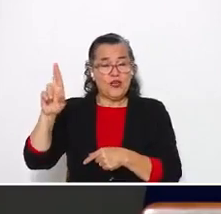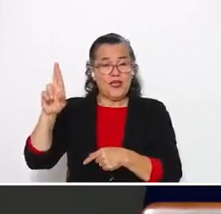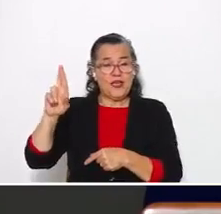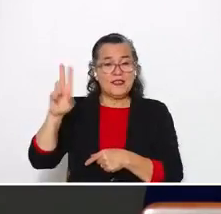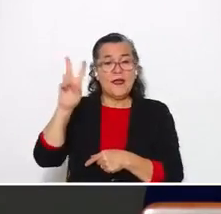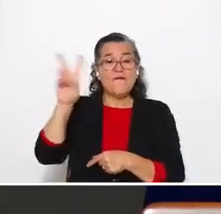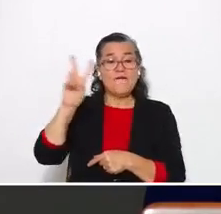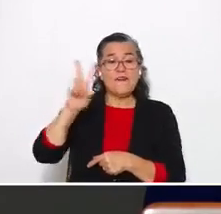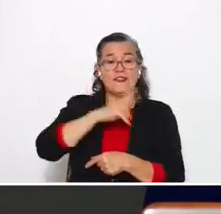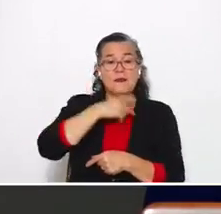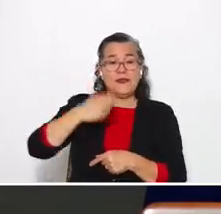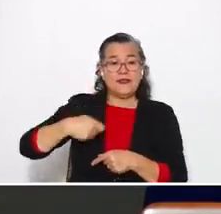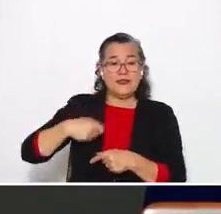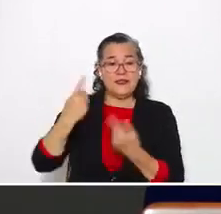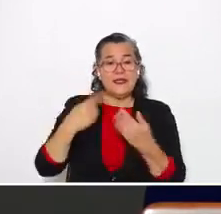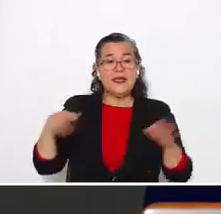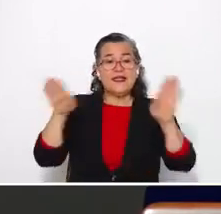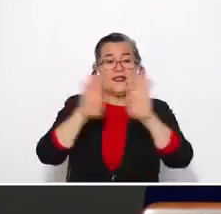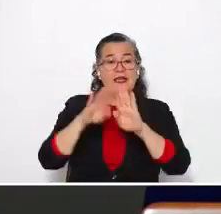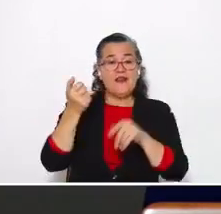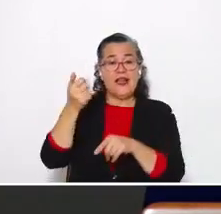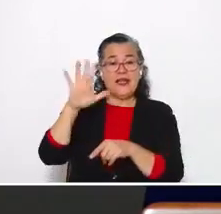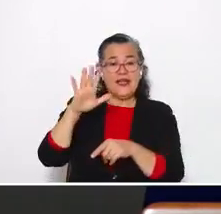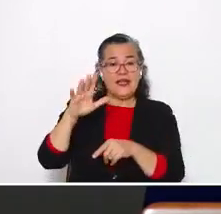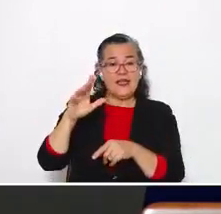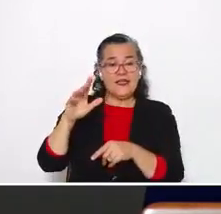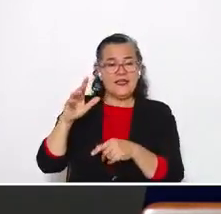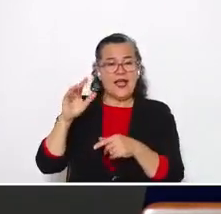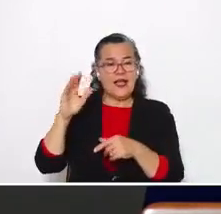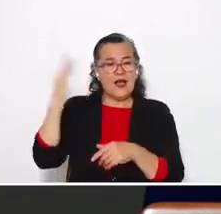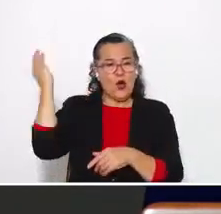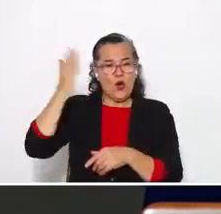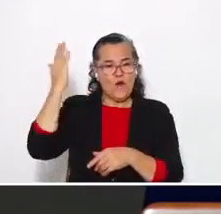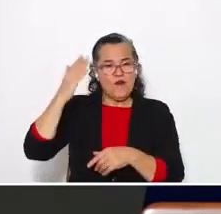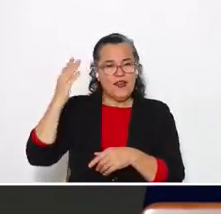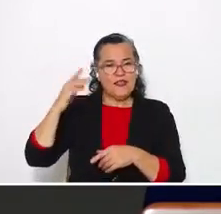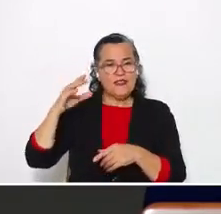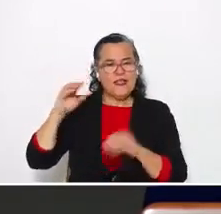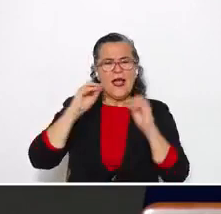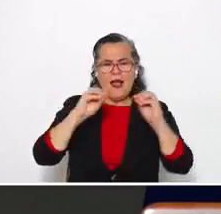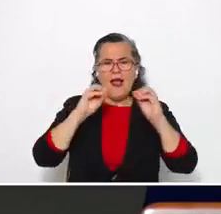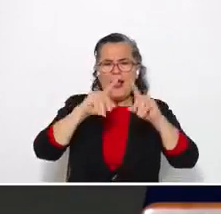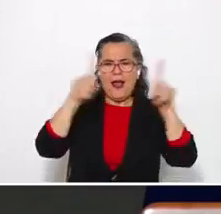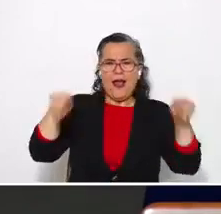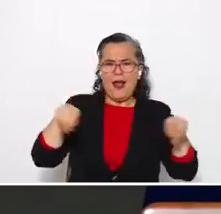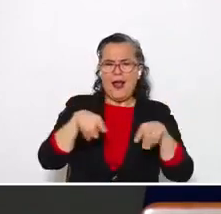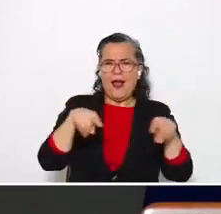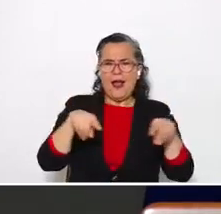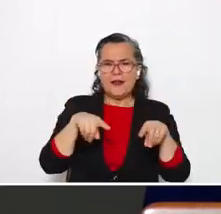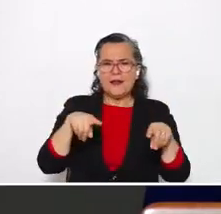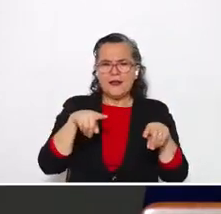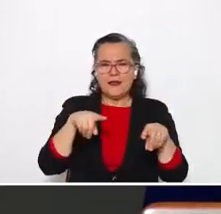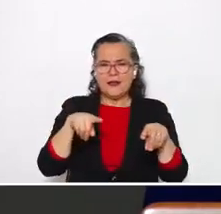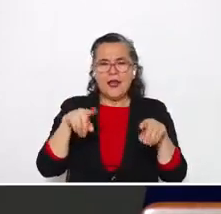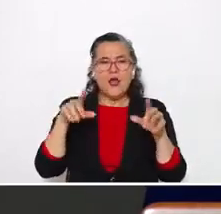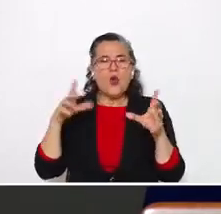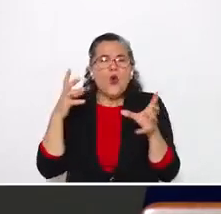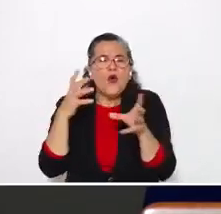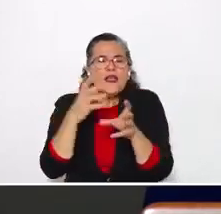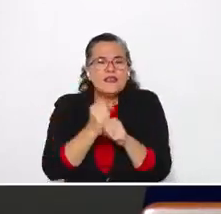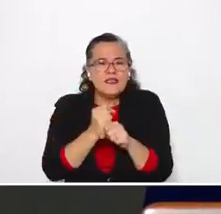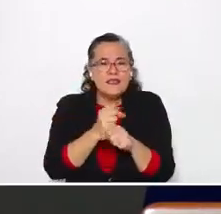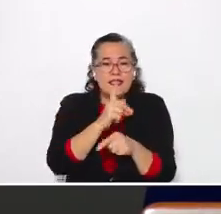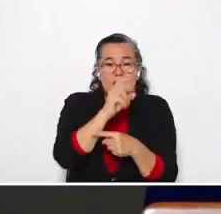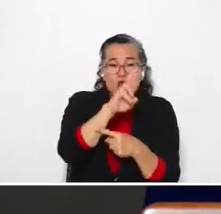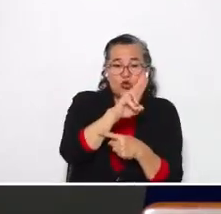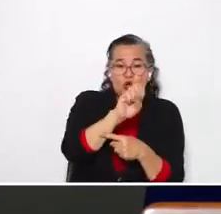Acreditación, hará el cierre de la 15ª edición de la conferencia magistral de la cátedra con una síntesis de lo expuesto por el doctor Zaglul y el doctor